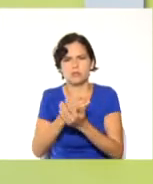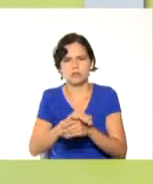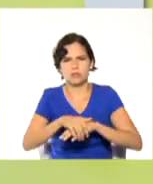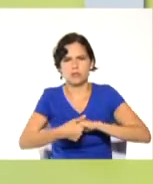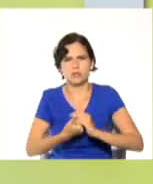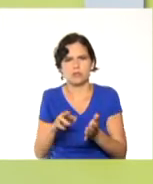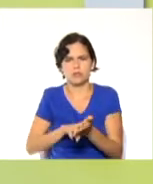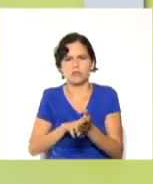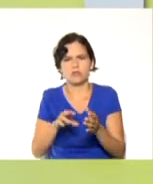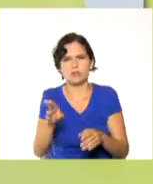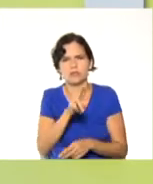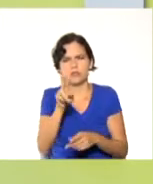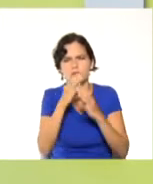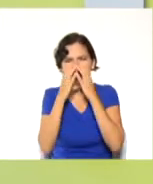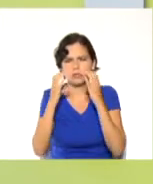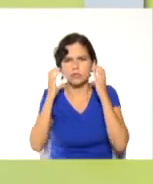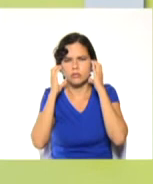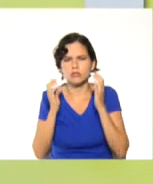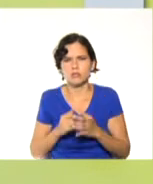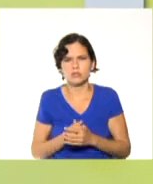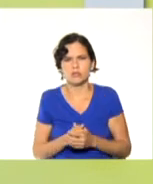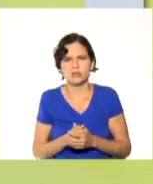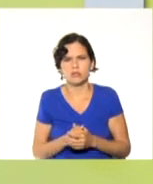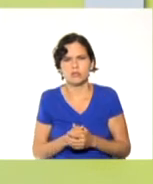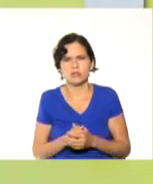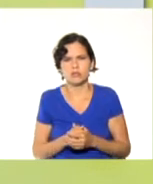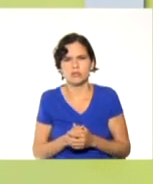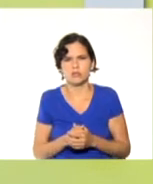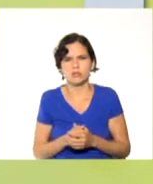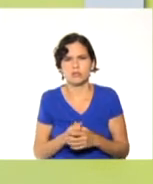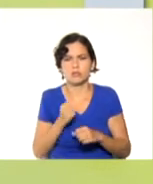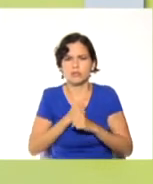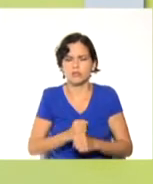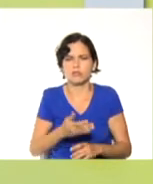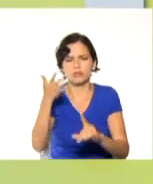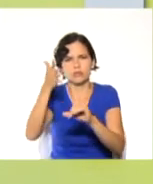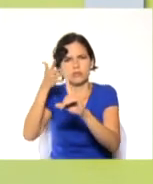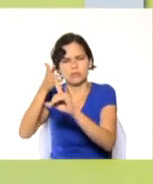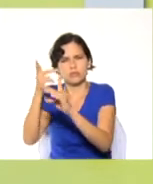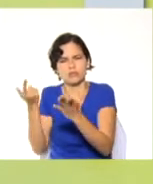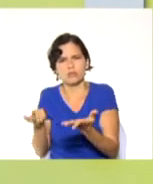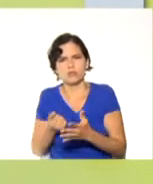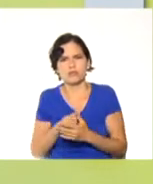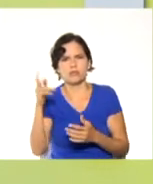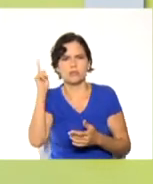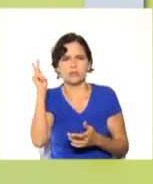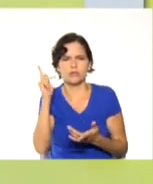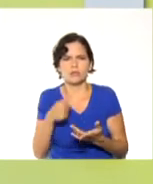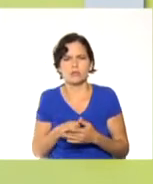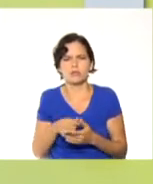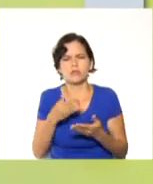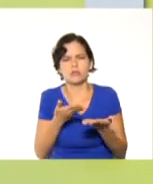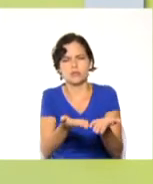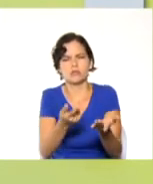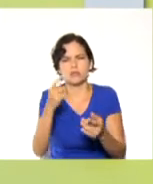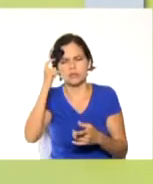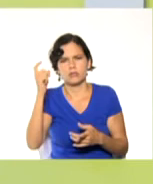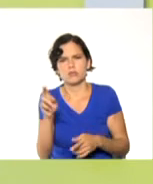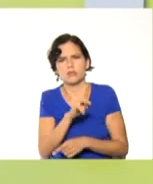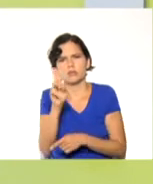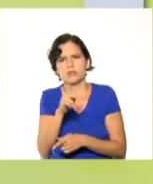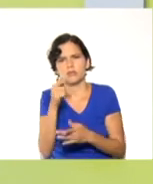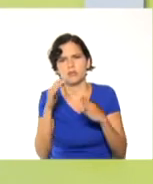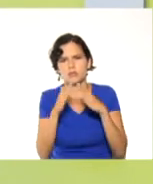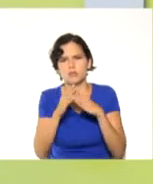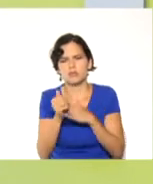nuestras manos y usemos el tapaboca cubriendo manos y nariz. Esperamos que las orientaciones y recomendaciones que les hemos dado el día de hoy les sean de utilidad para